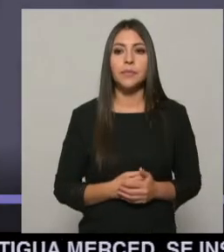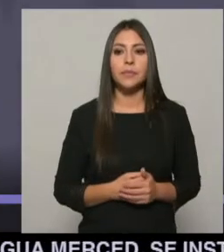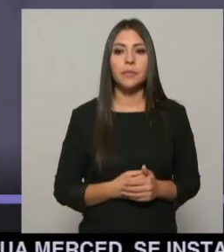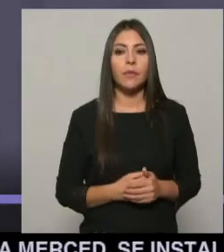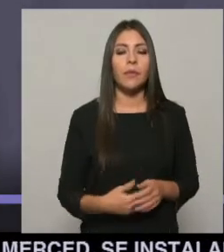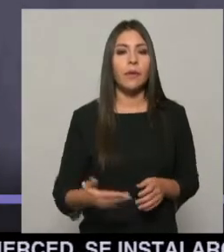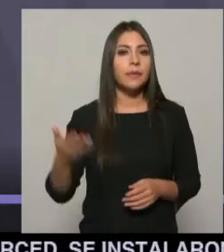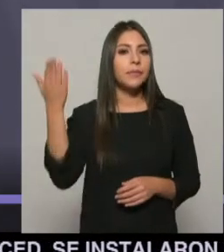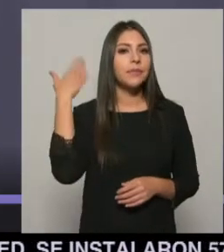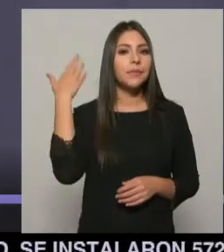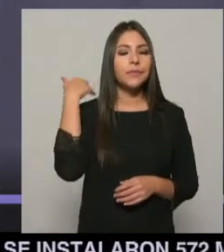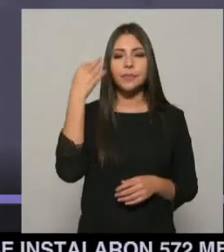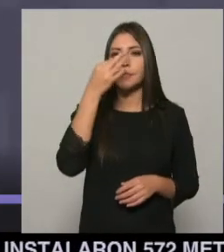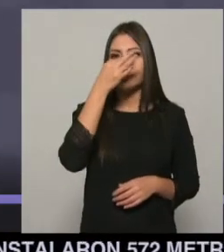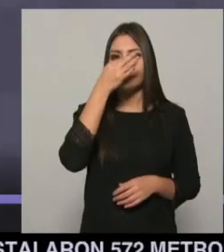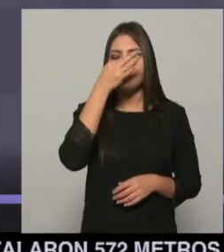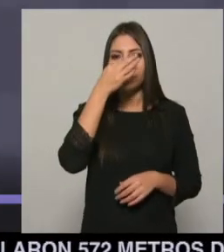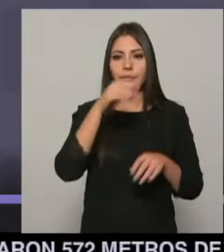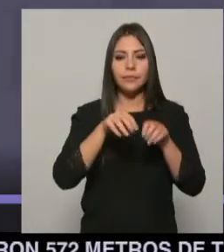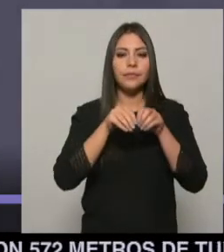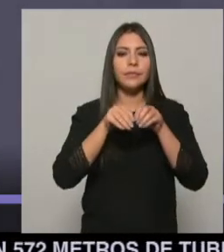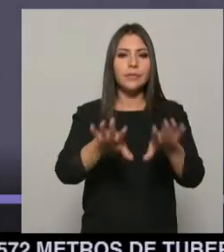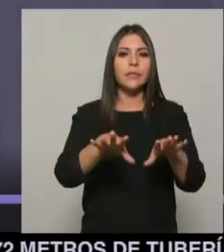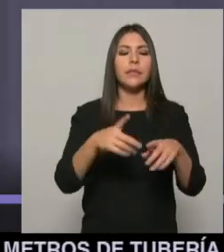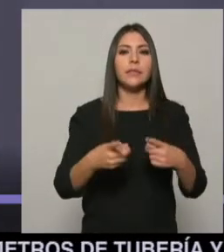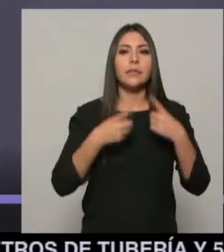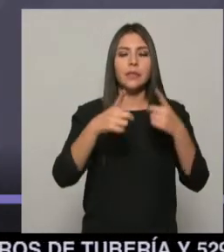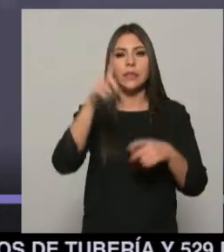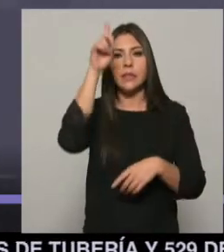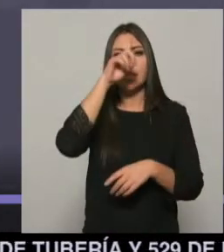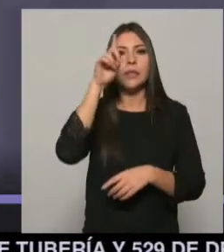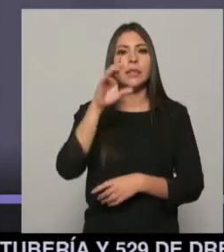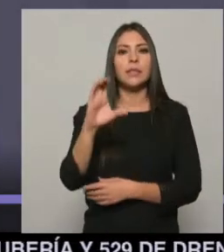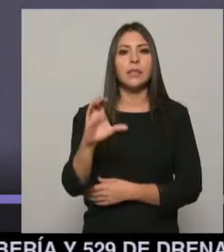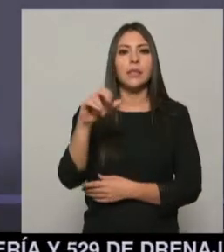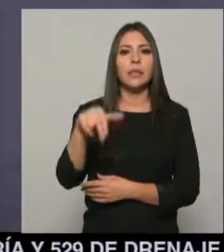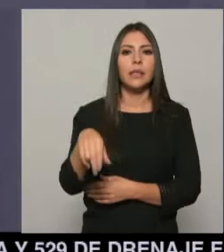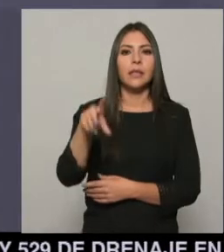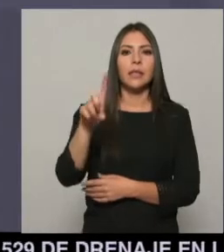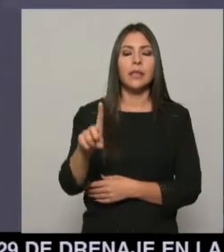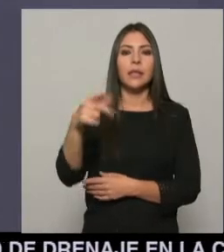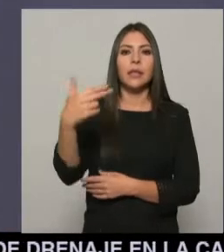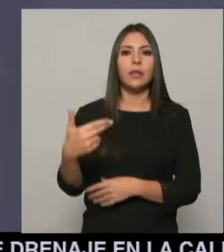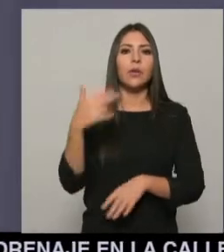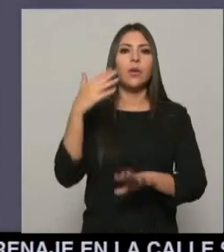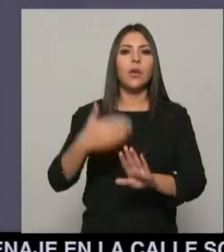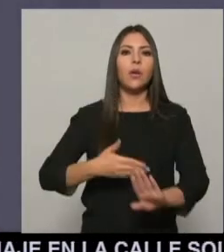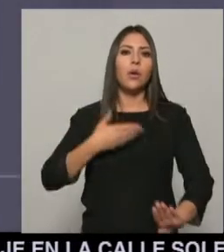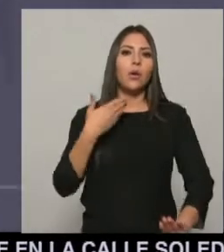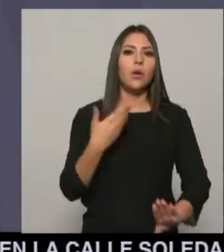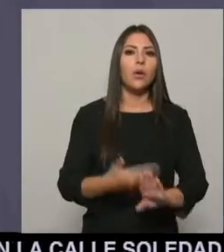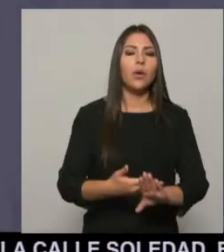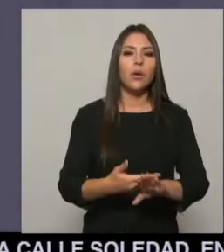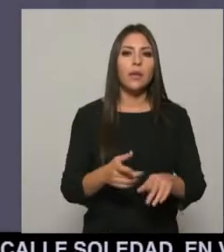Recientemente se publicó la recomendación que emite la CNDH en contra de este operativo